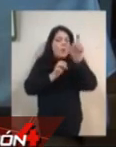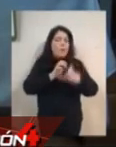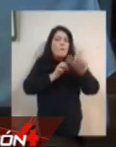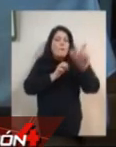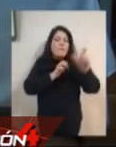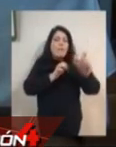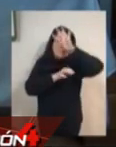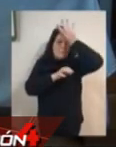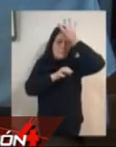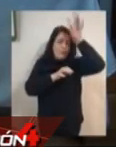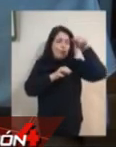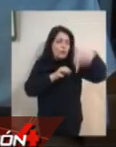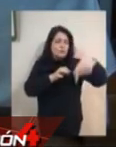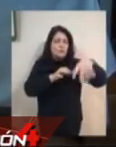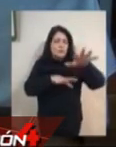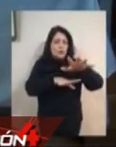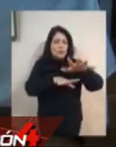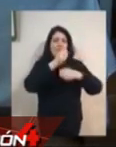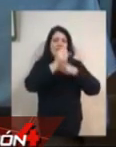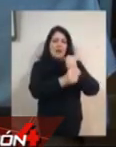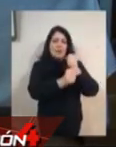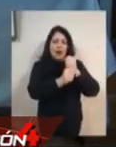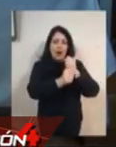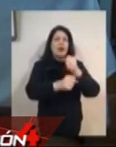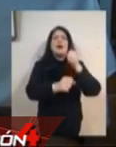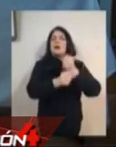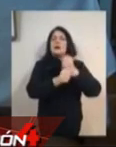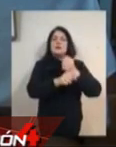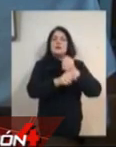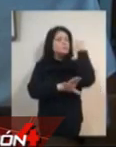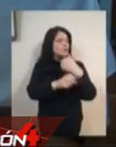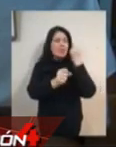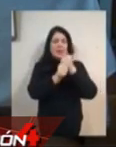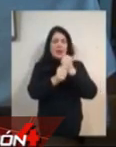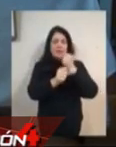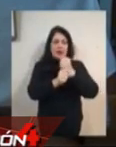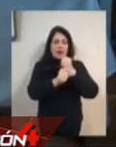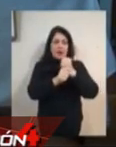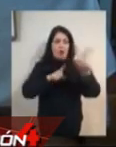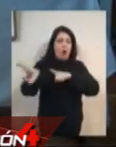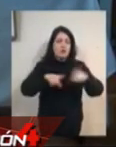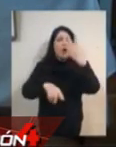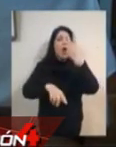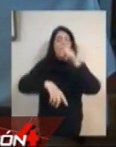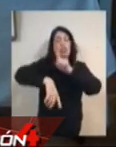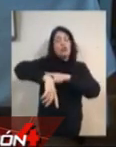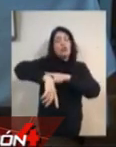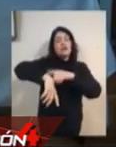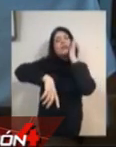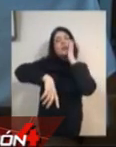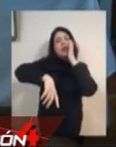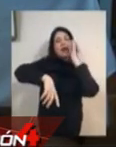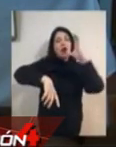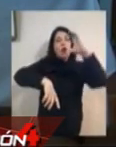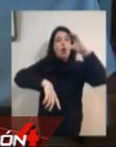comunidades, así que todo esto es lo que hemos trabajado estos días y hoy a las 2 de la tarde en la localidad de